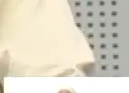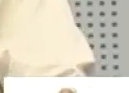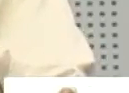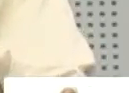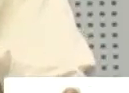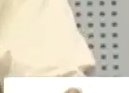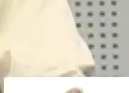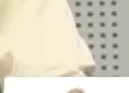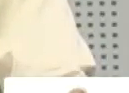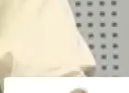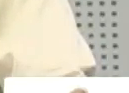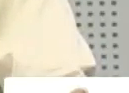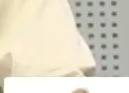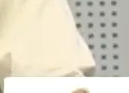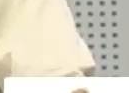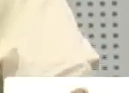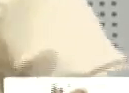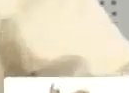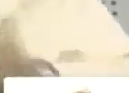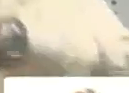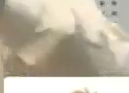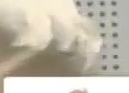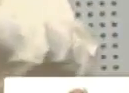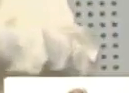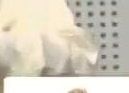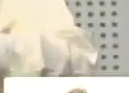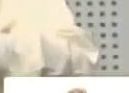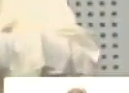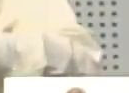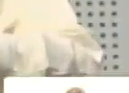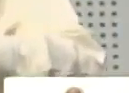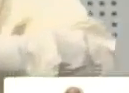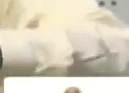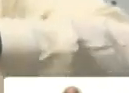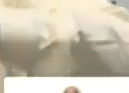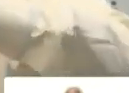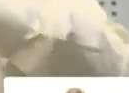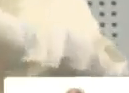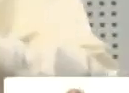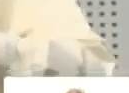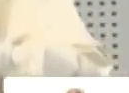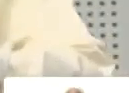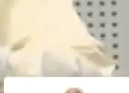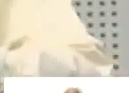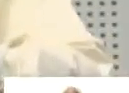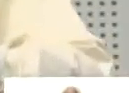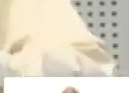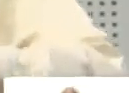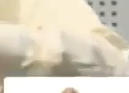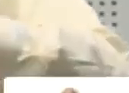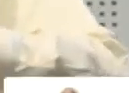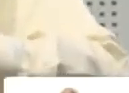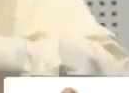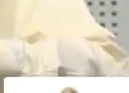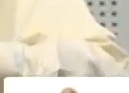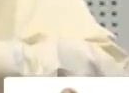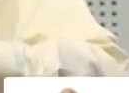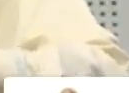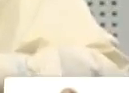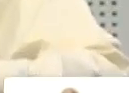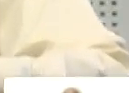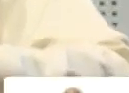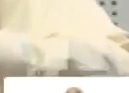supremo Hugo Rafael Chávez Frías daban el paso para constituir lo que en el